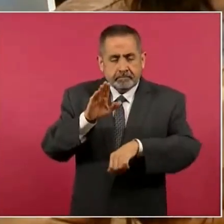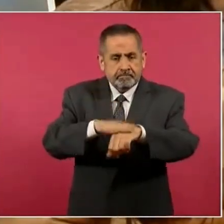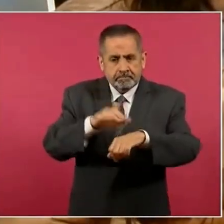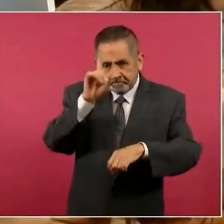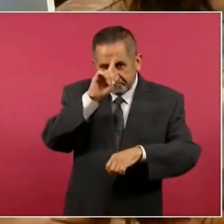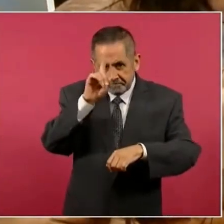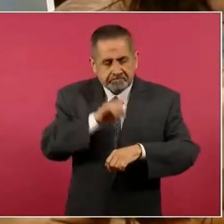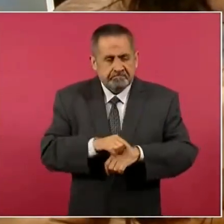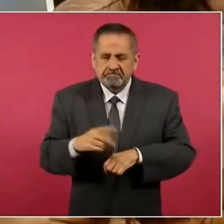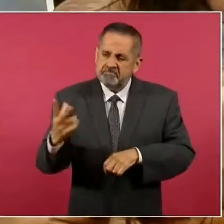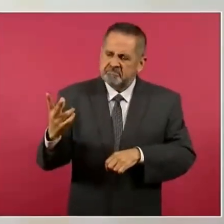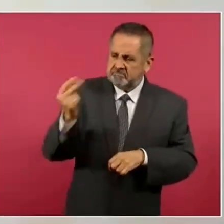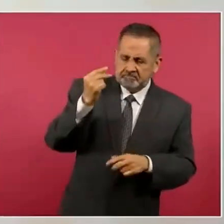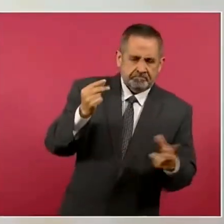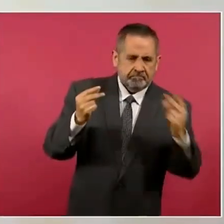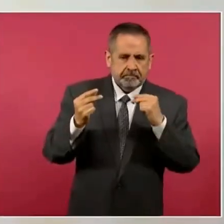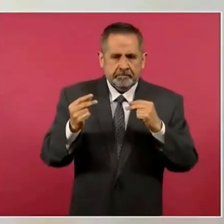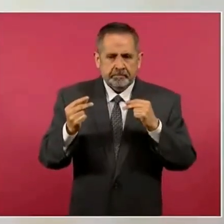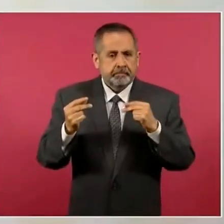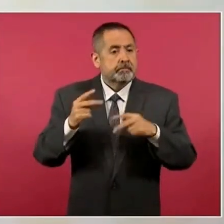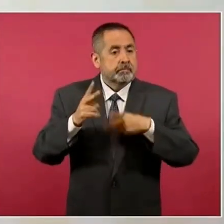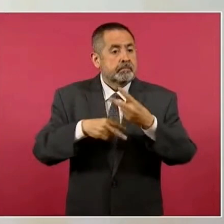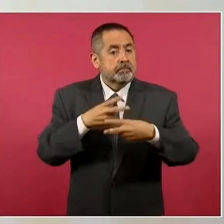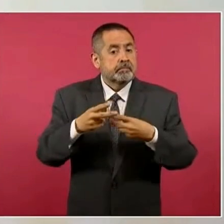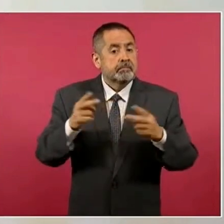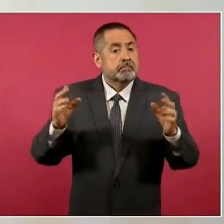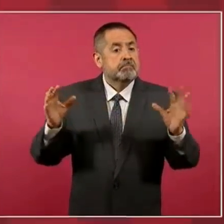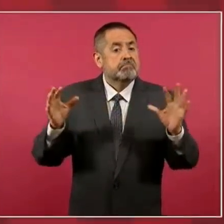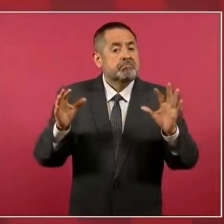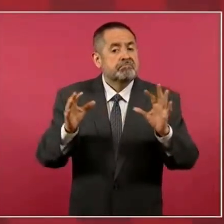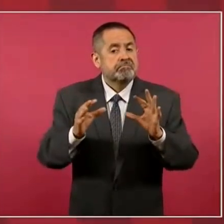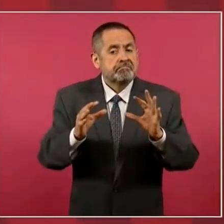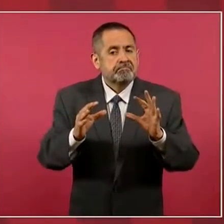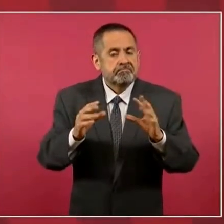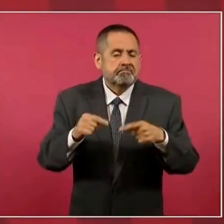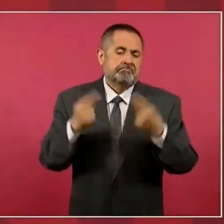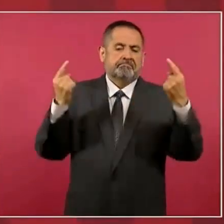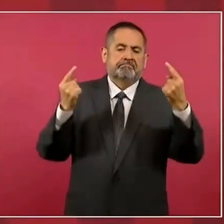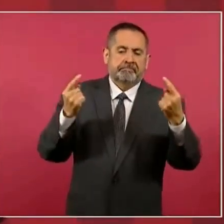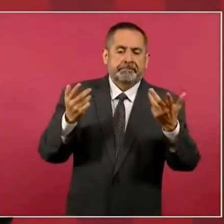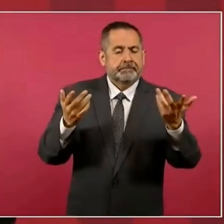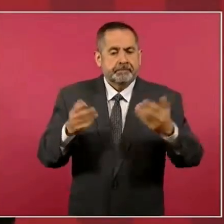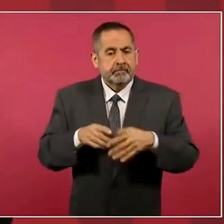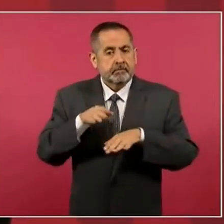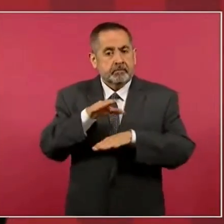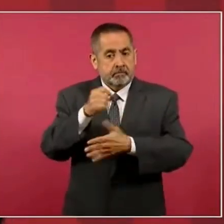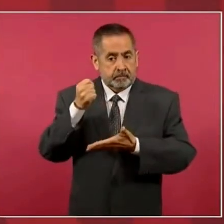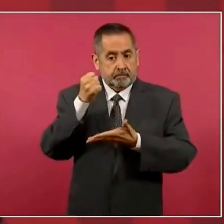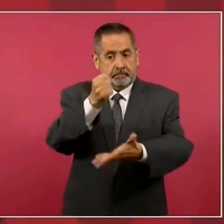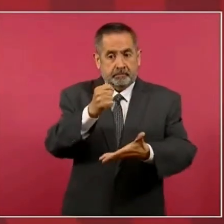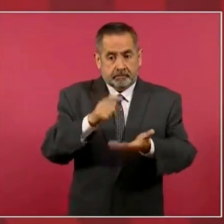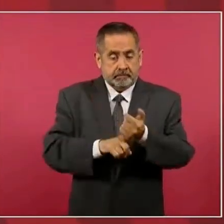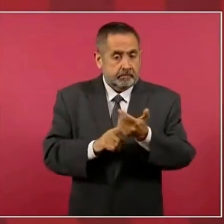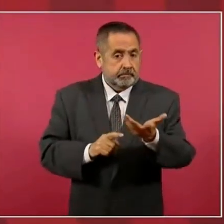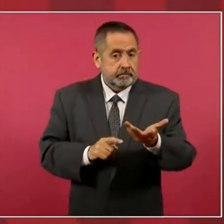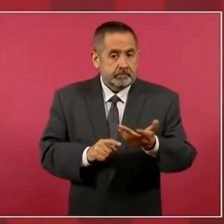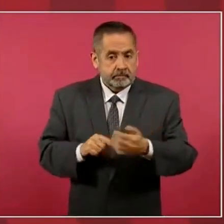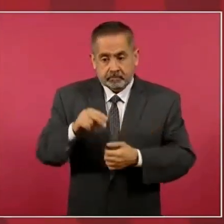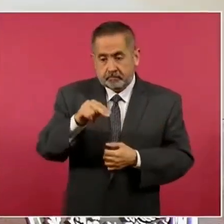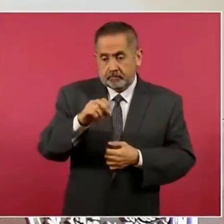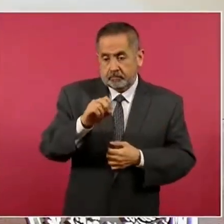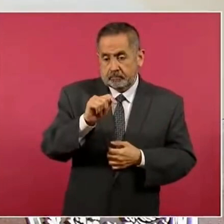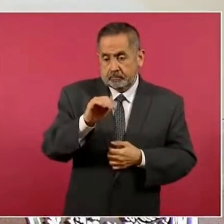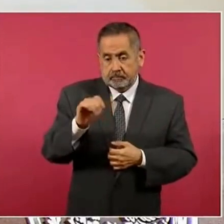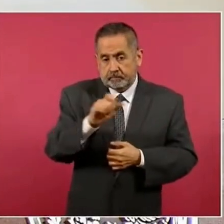cuando ya nos habíamos acercado bastante, ¿no? En términos del presupuesto, lo que se señala, pues Notimex ha recibido